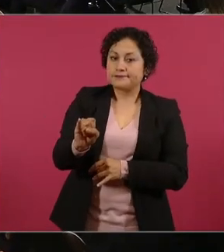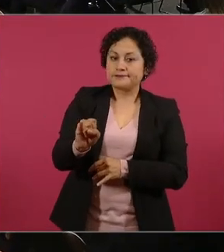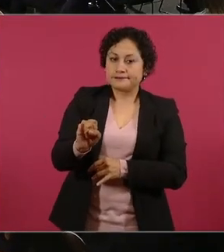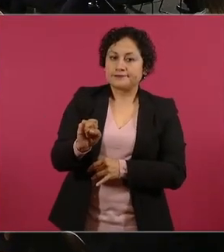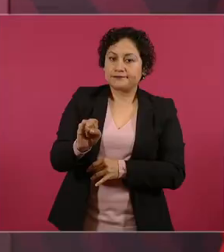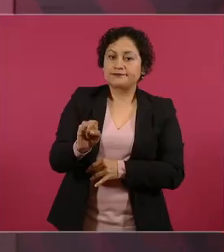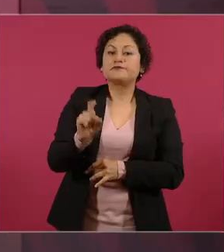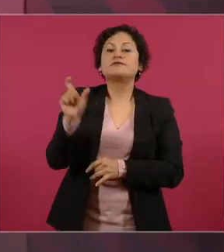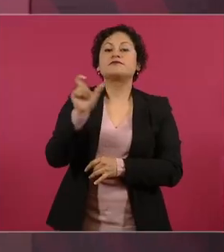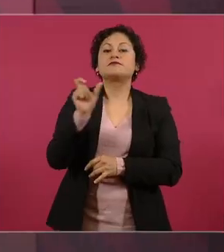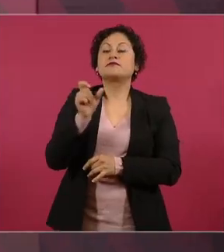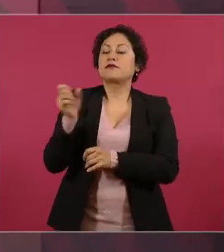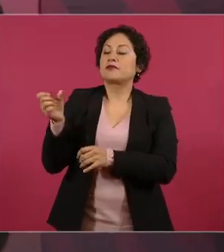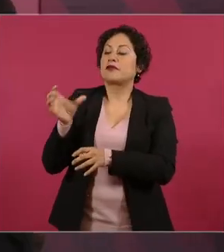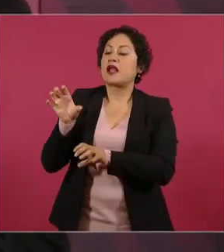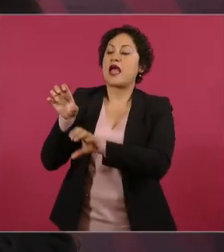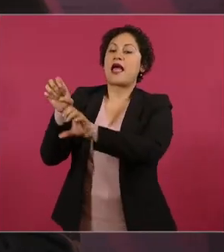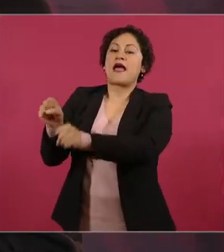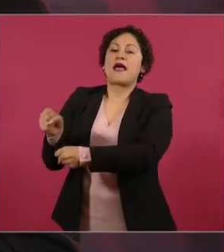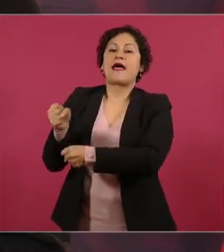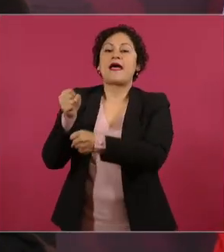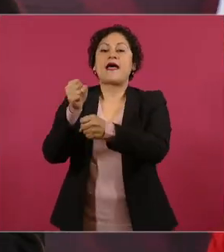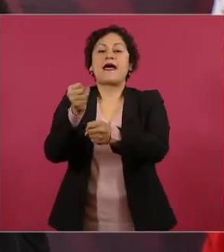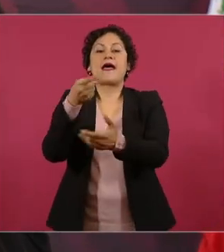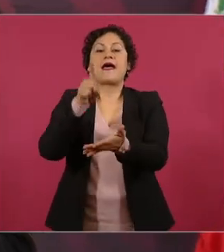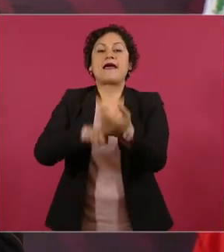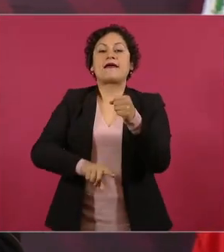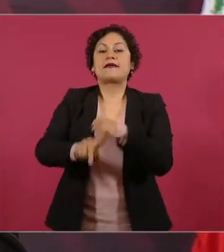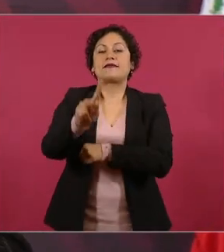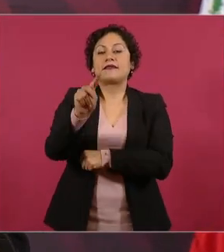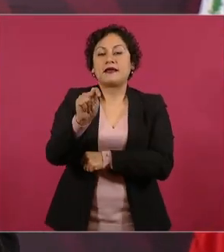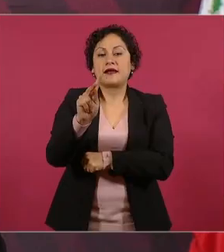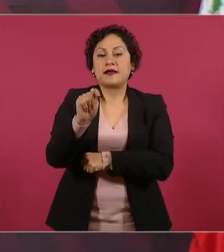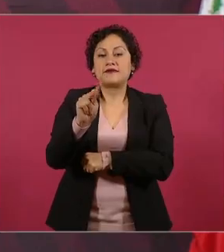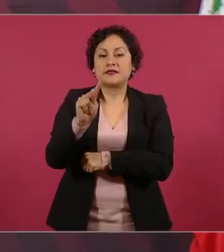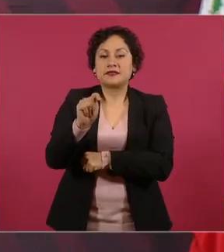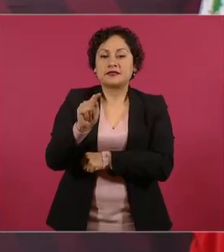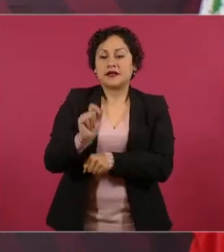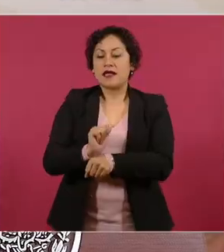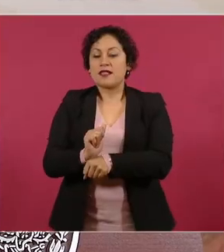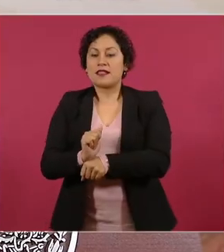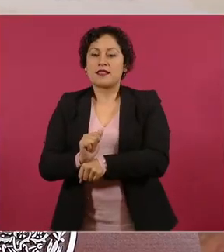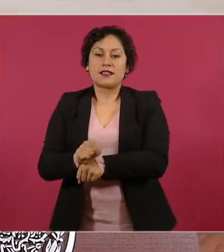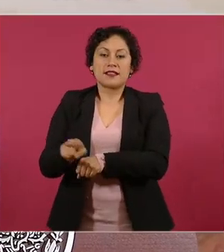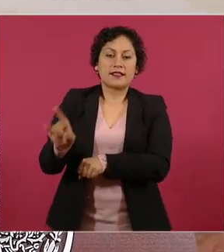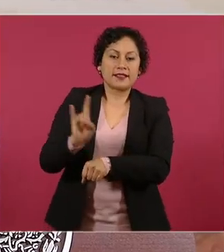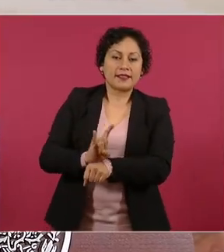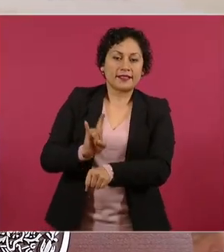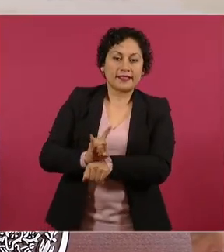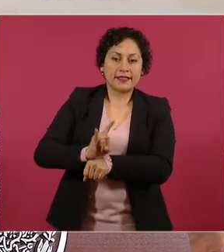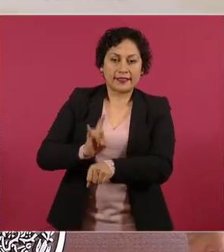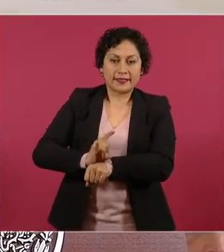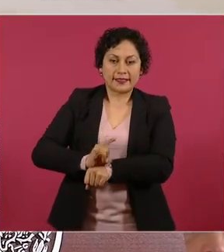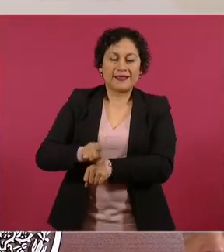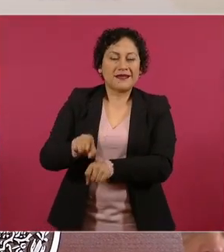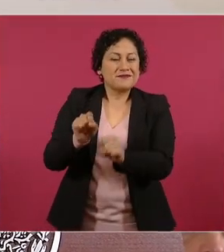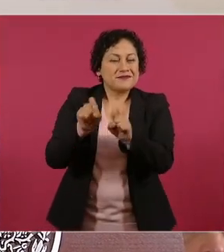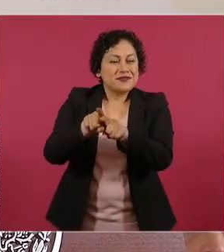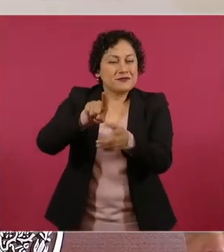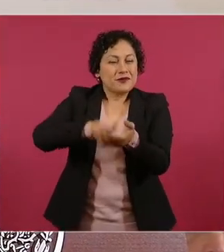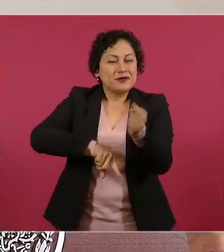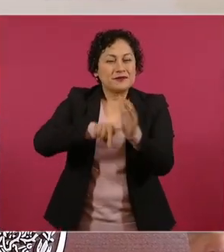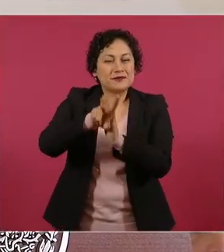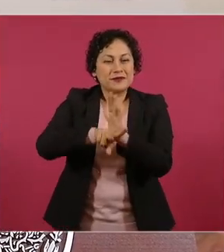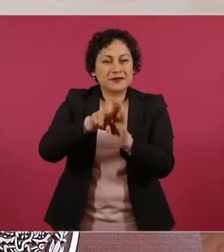la televisión, y un montaje. Incluso ahí mismo lo están torturando a uno de los